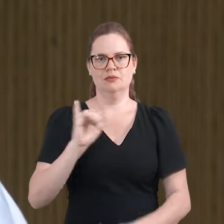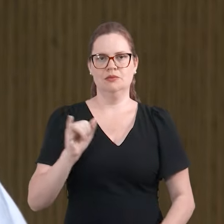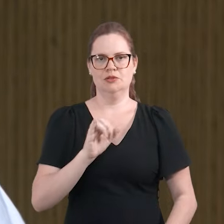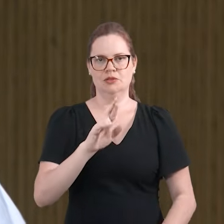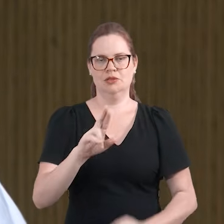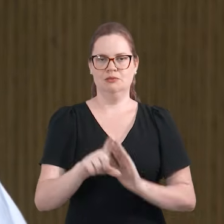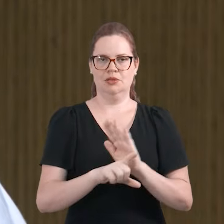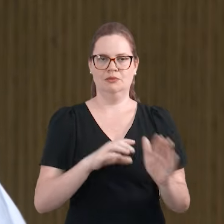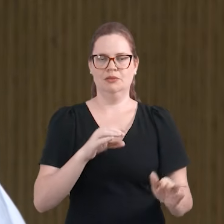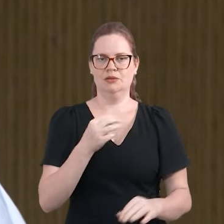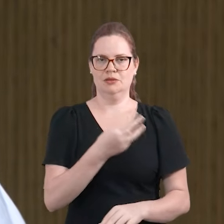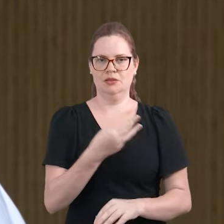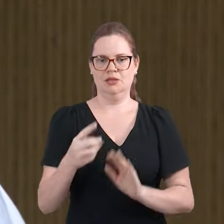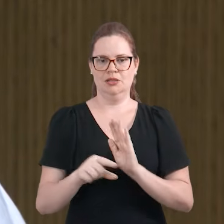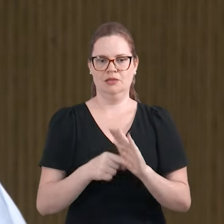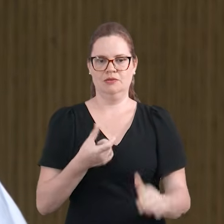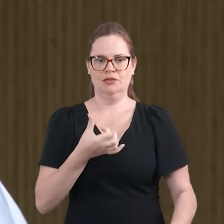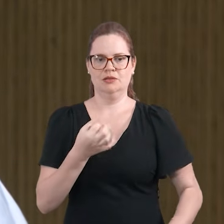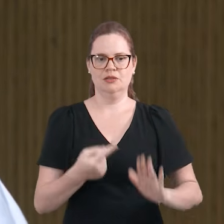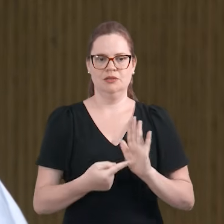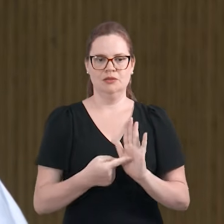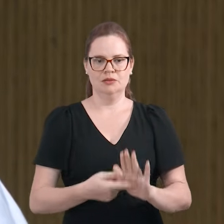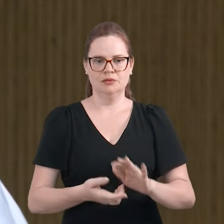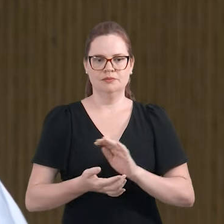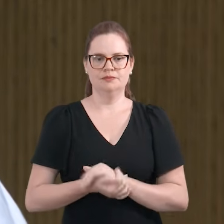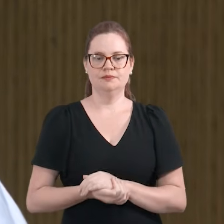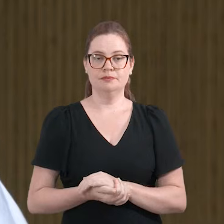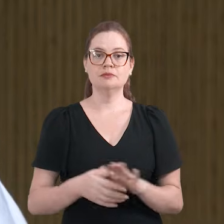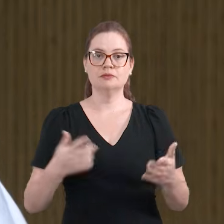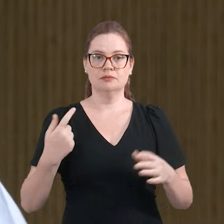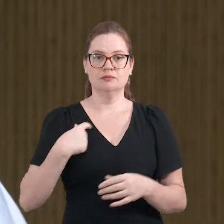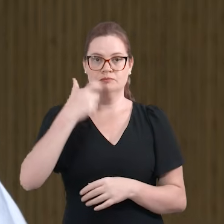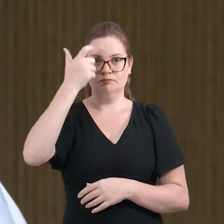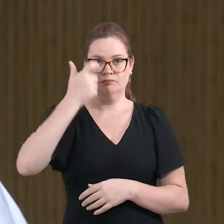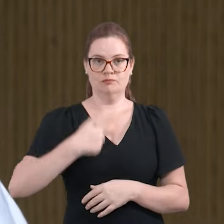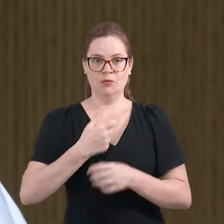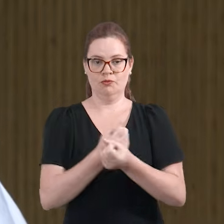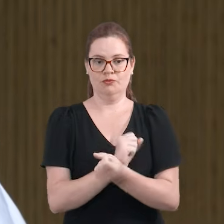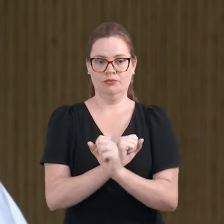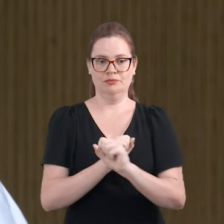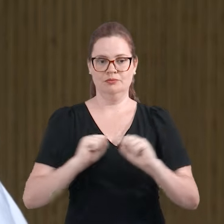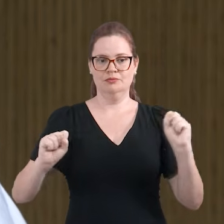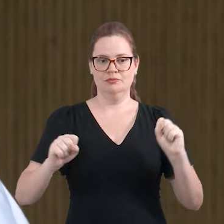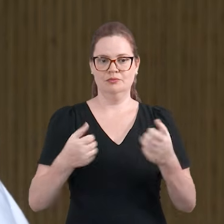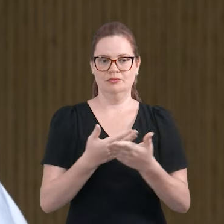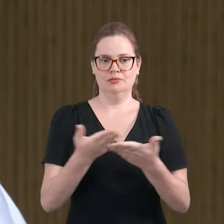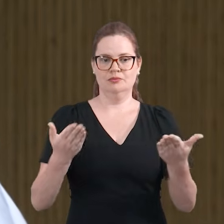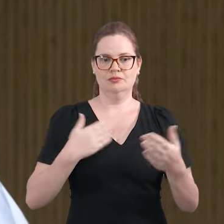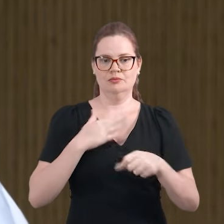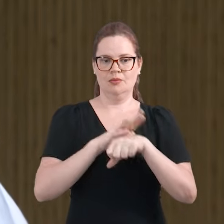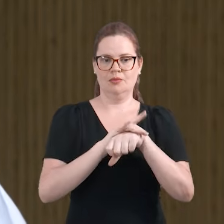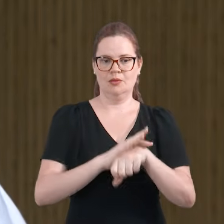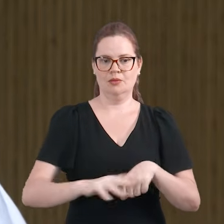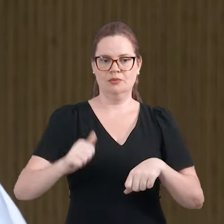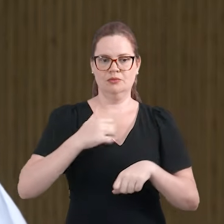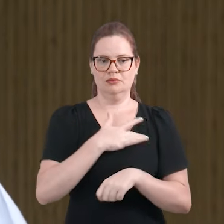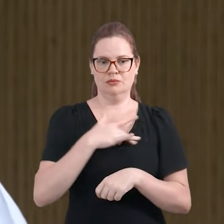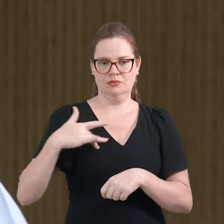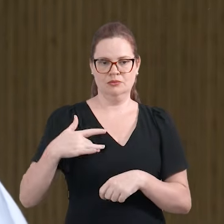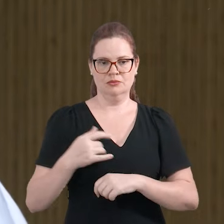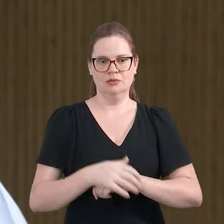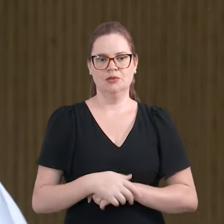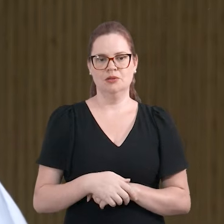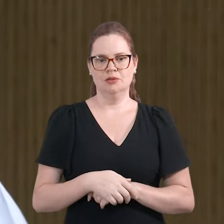Jeremías 33:6, que dice: yo los curaré y les revelaré sanidad y medicina.